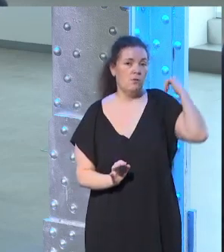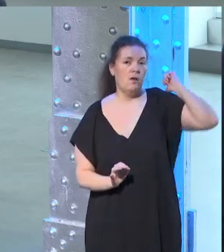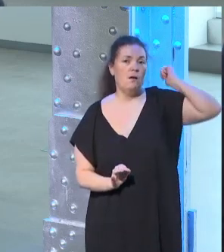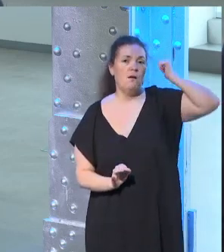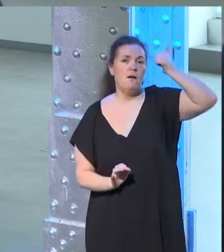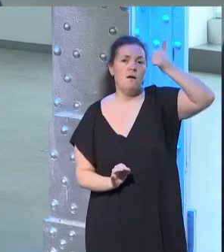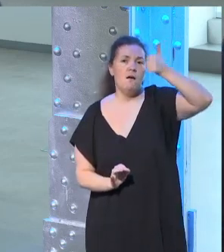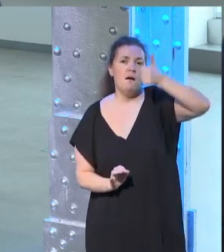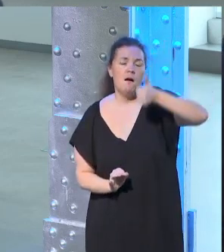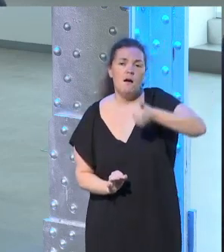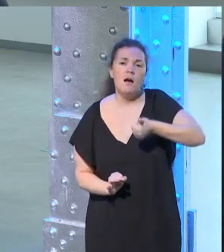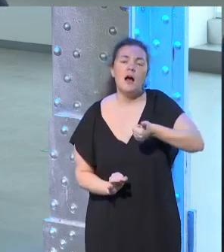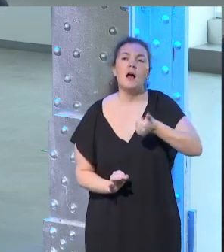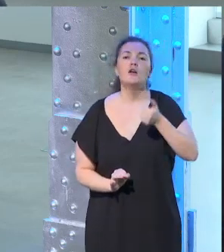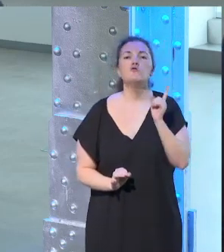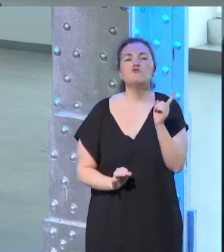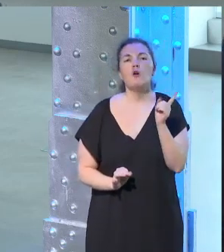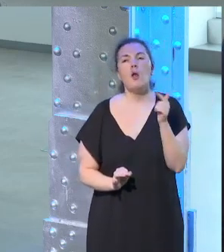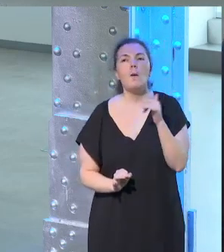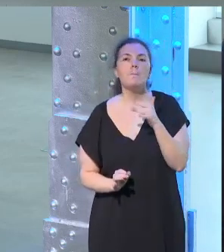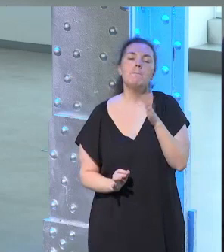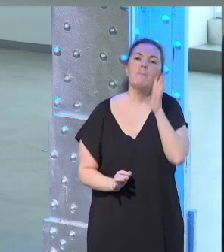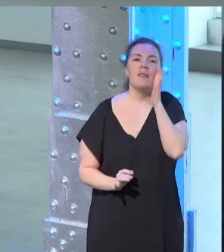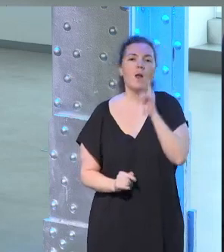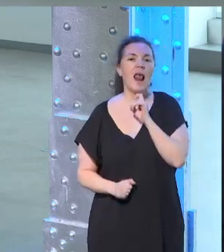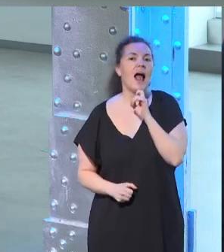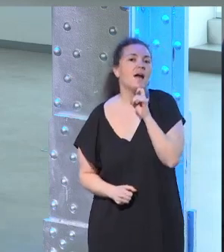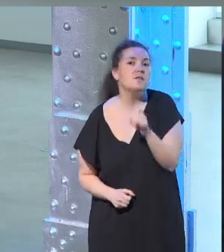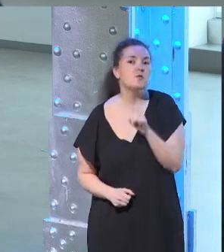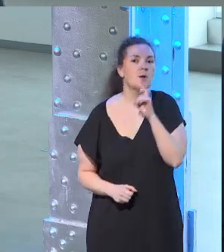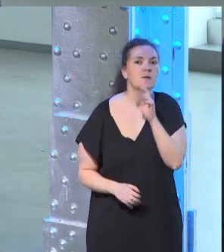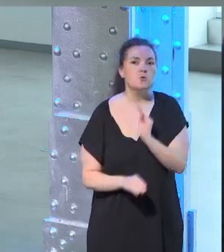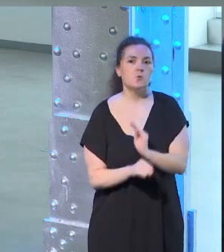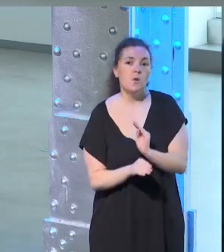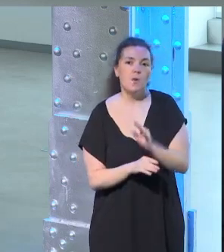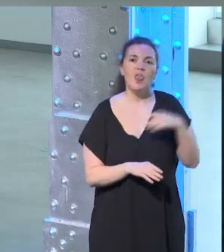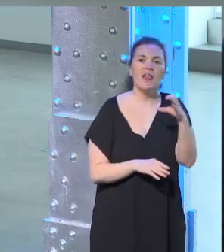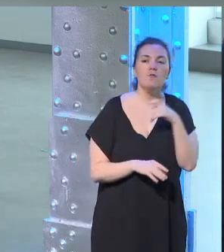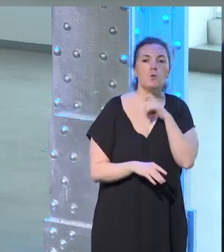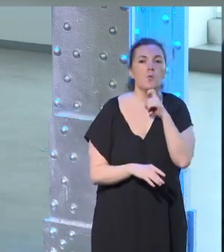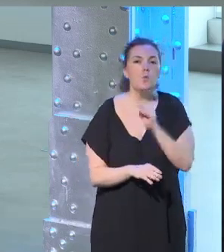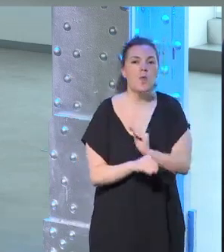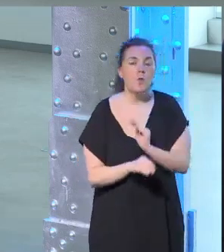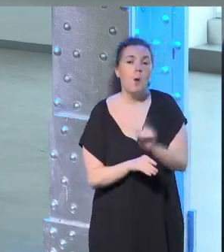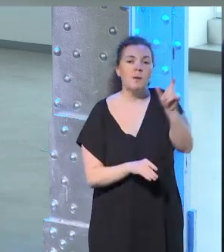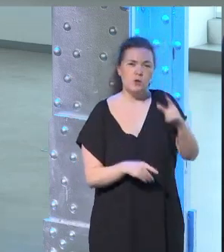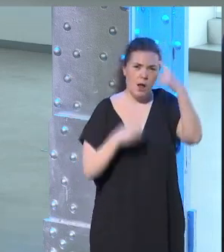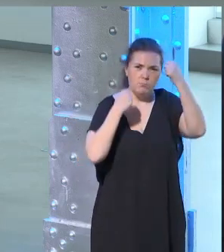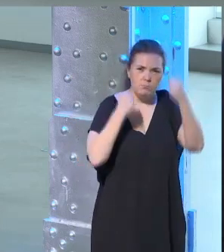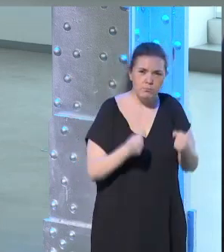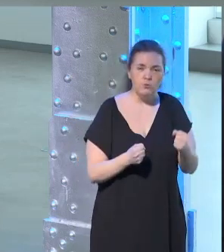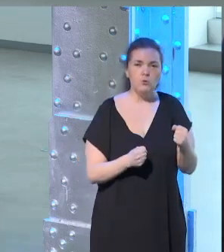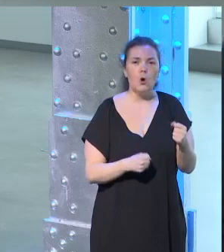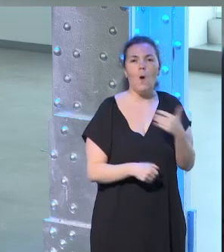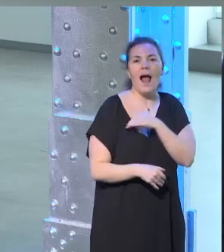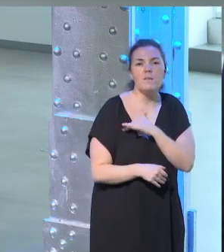años era simplemente una advertencias de científicos o de académicos o de